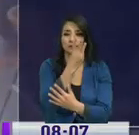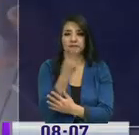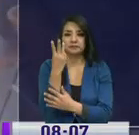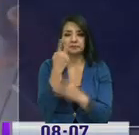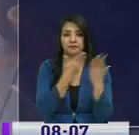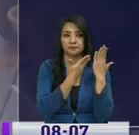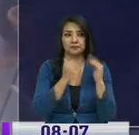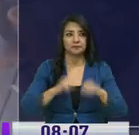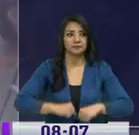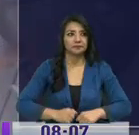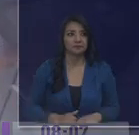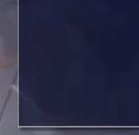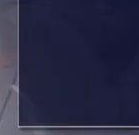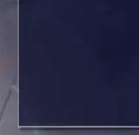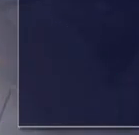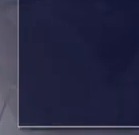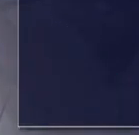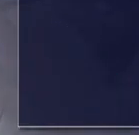página web